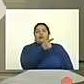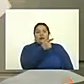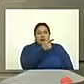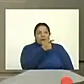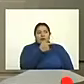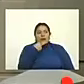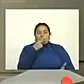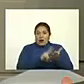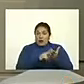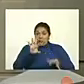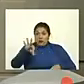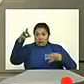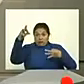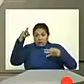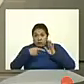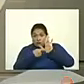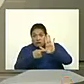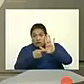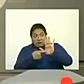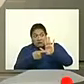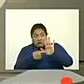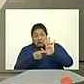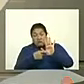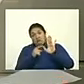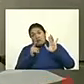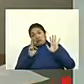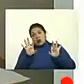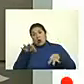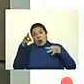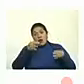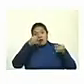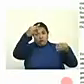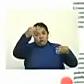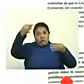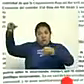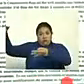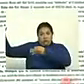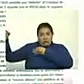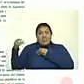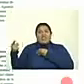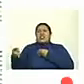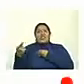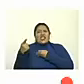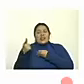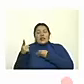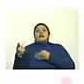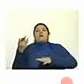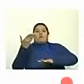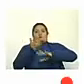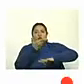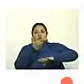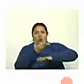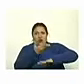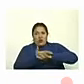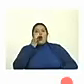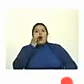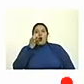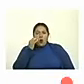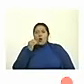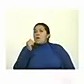Esta carta, que no sé si se pueda pasar por la... Es la propuesta de Néstor Humberto Martínez. Él mismo